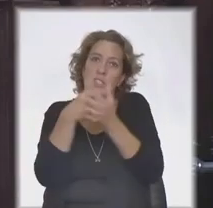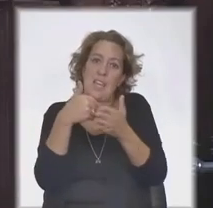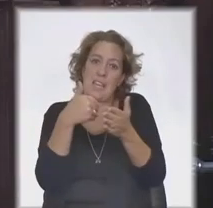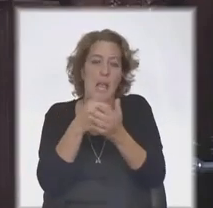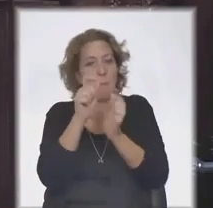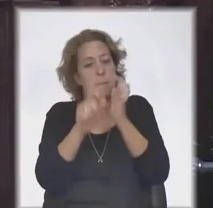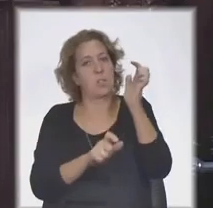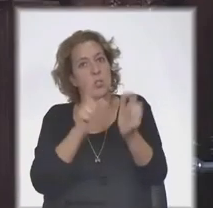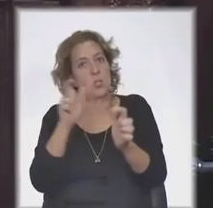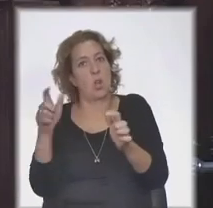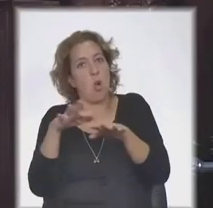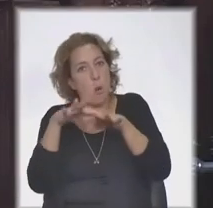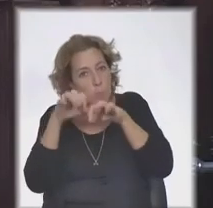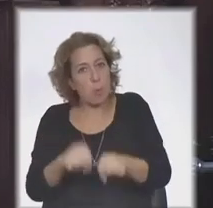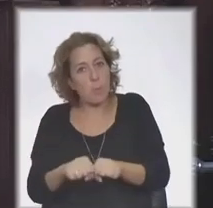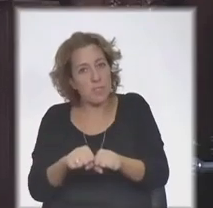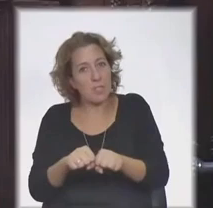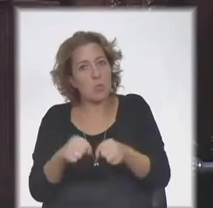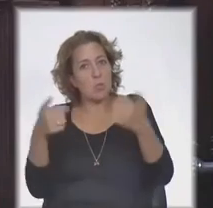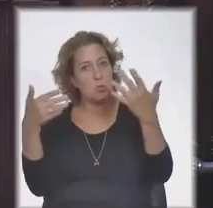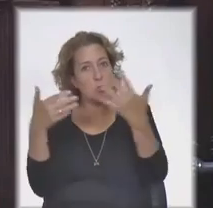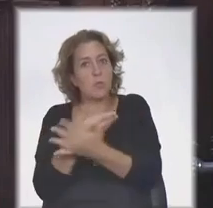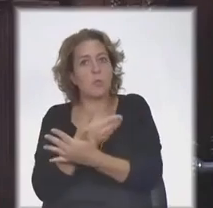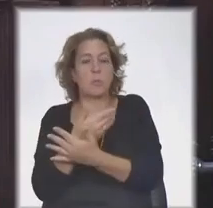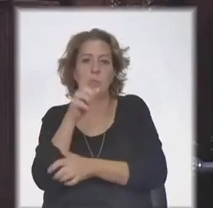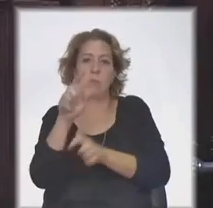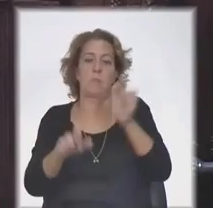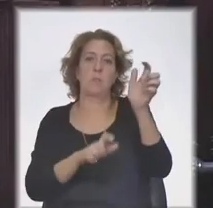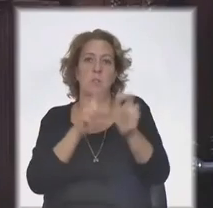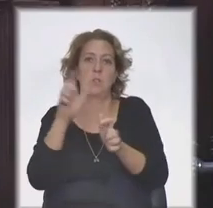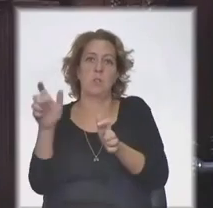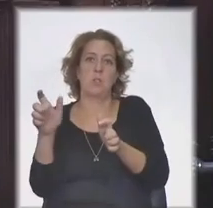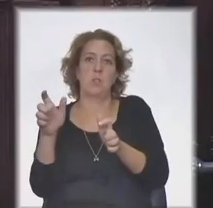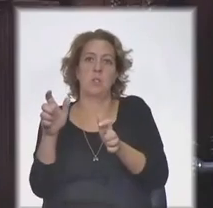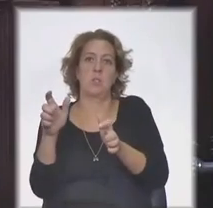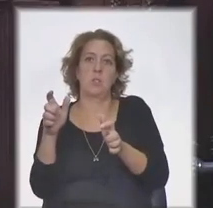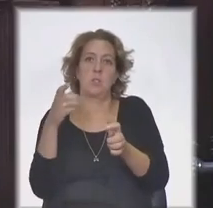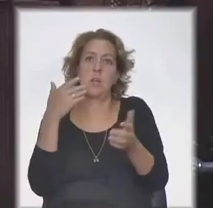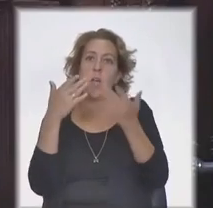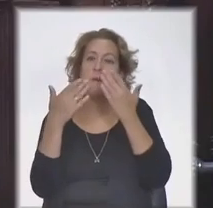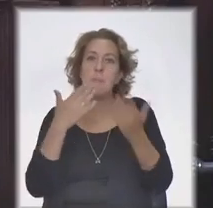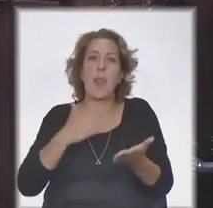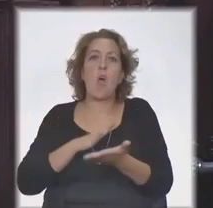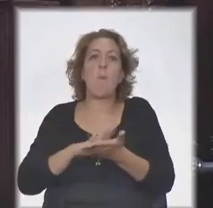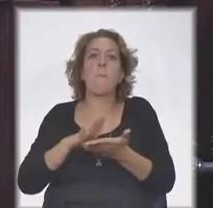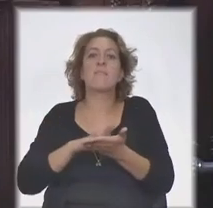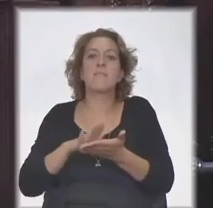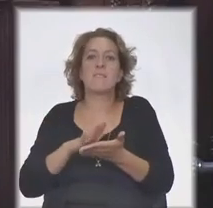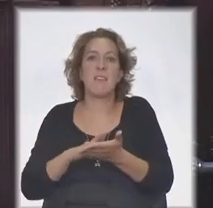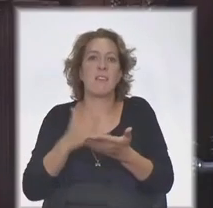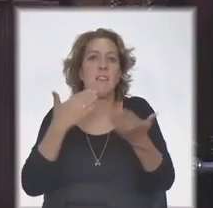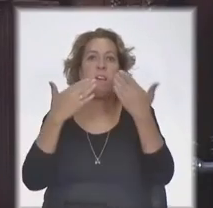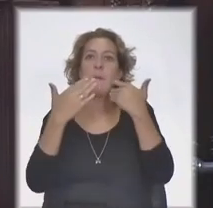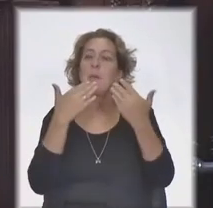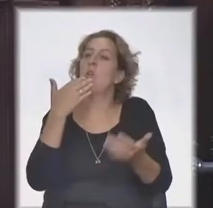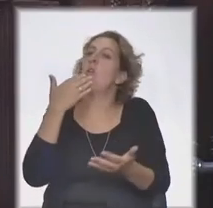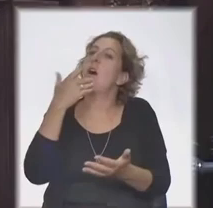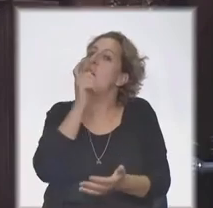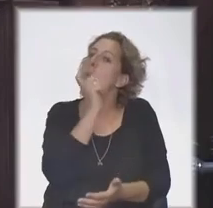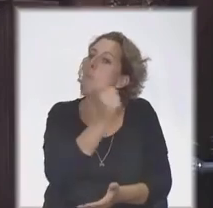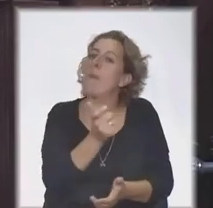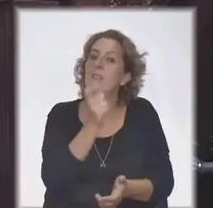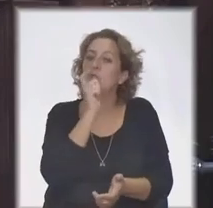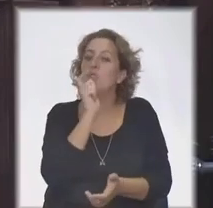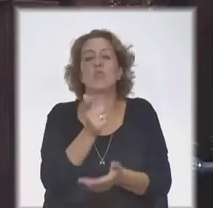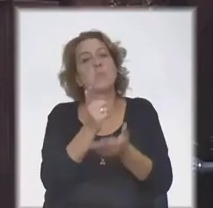gente, comprometido con el sufrimiento de la gente, que hable para convencer, que hable con argumentos y que